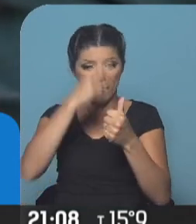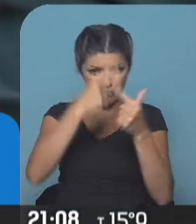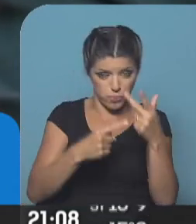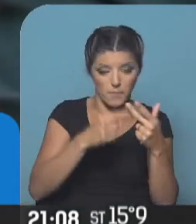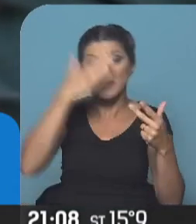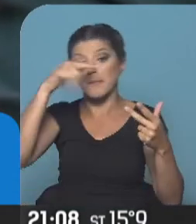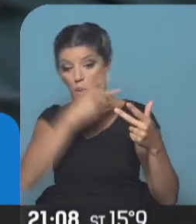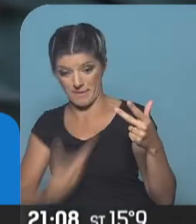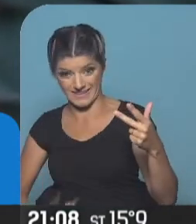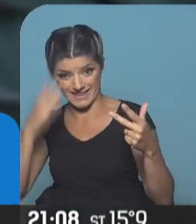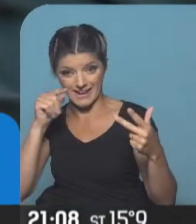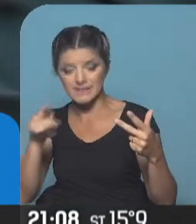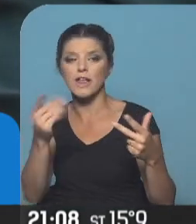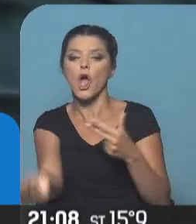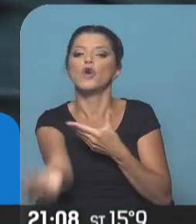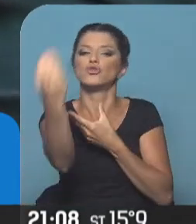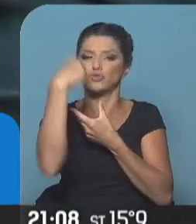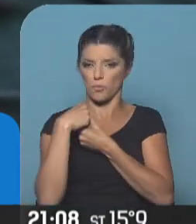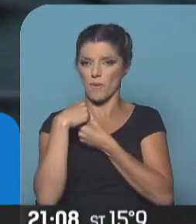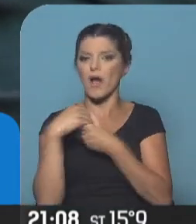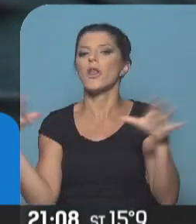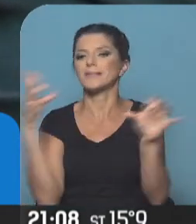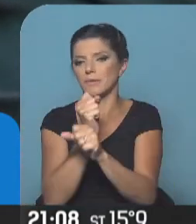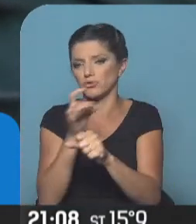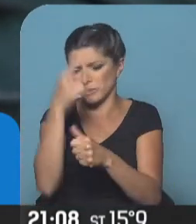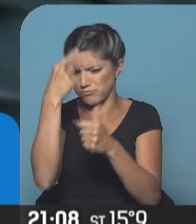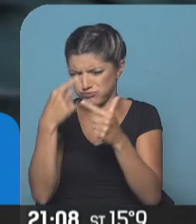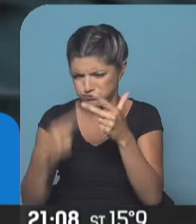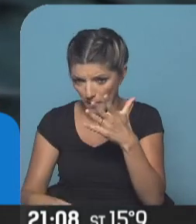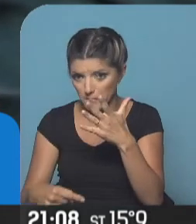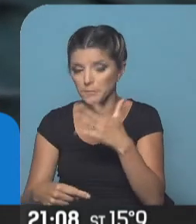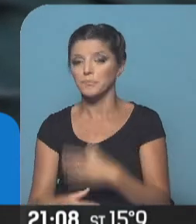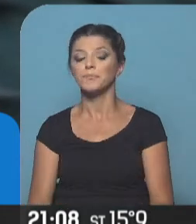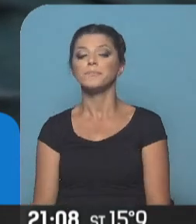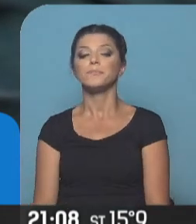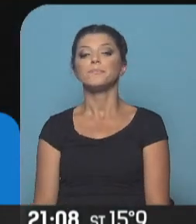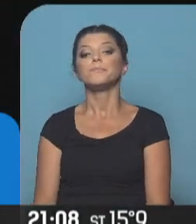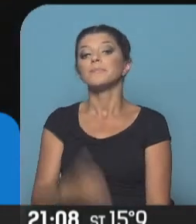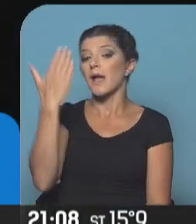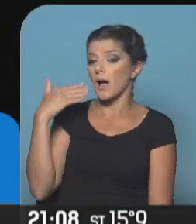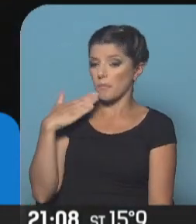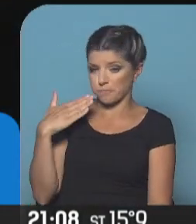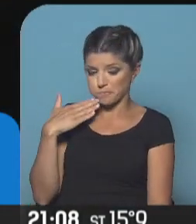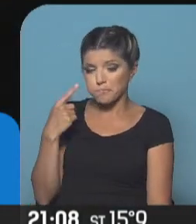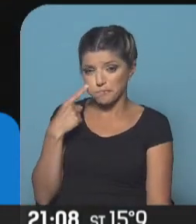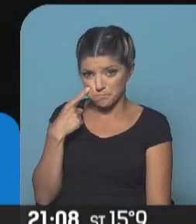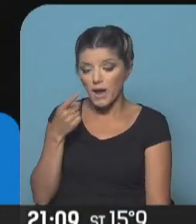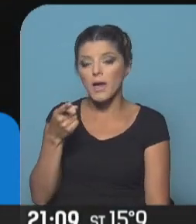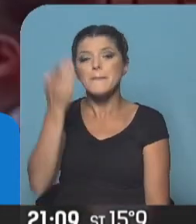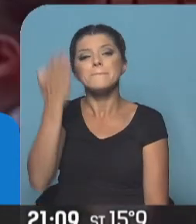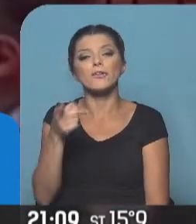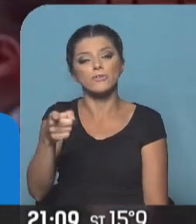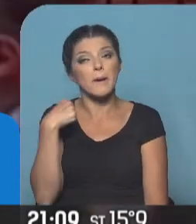Kirchner sumó el transporte. Se supo esta tarde que por este nuevo procesamiento Julio De Vido